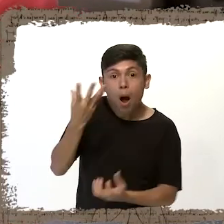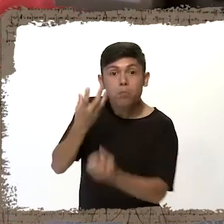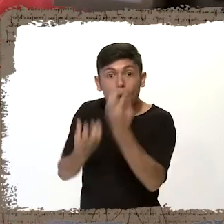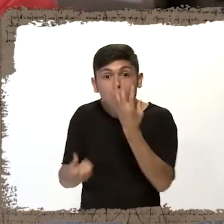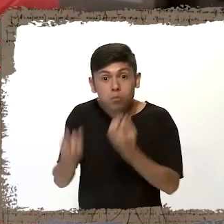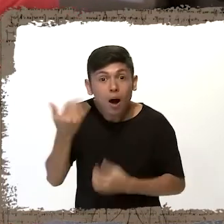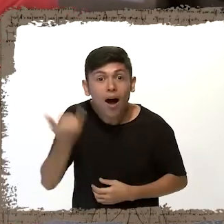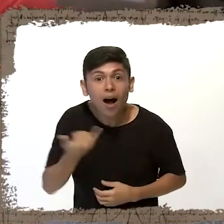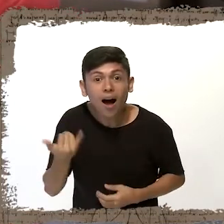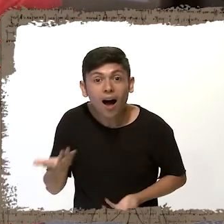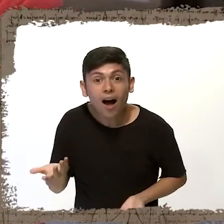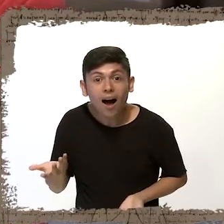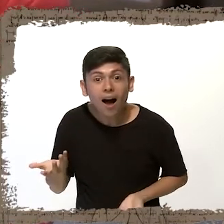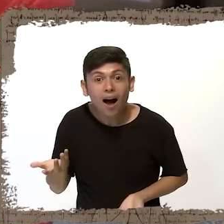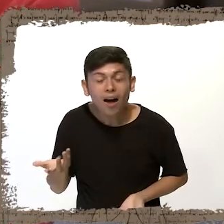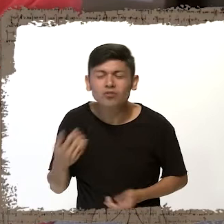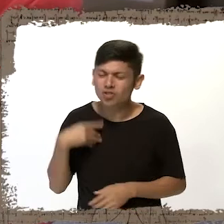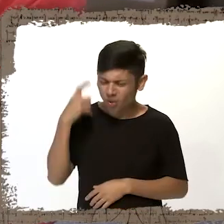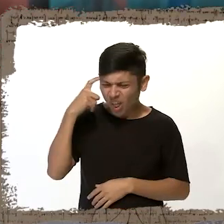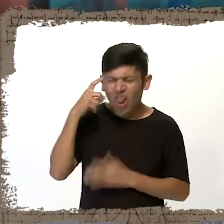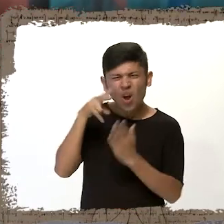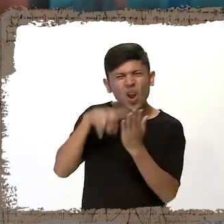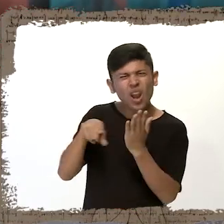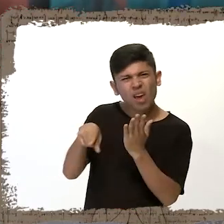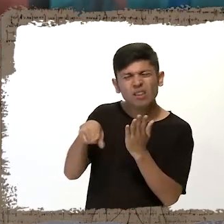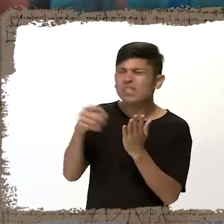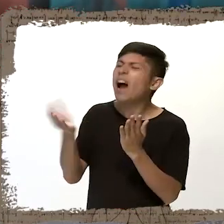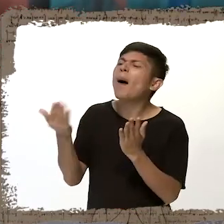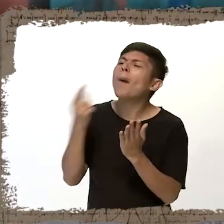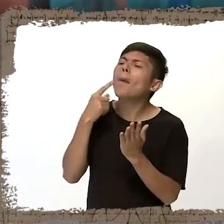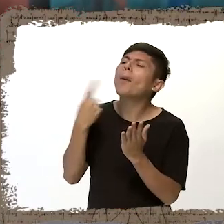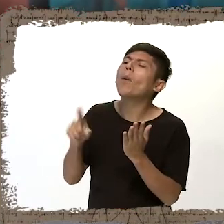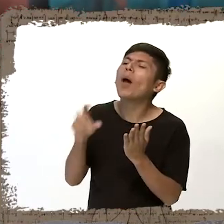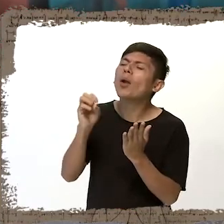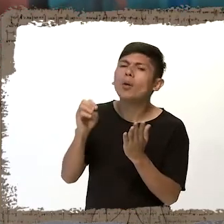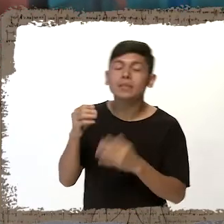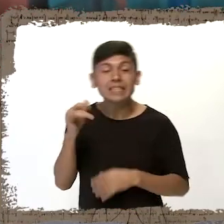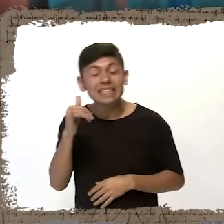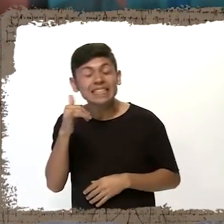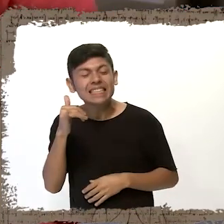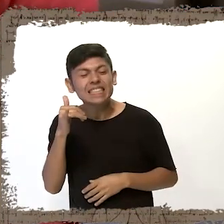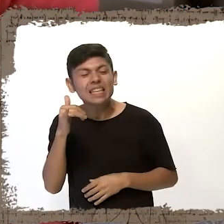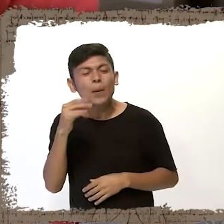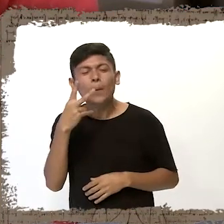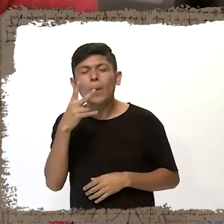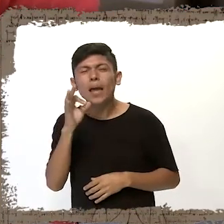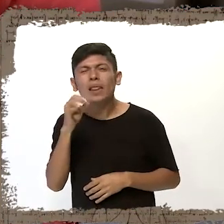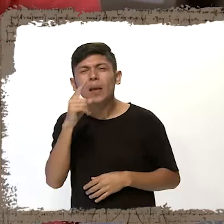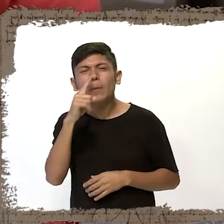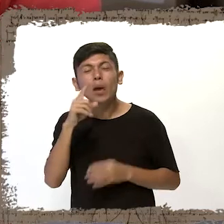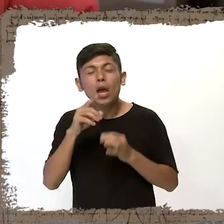hechos de las historias se hicieron realidad. Yo creo que leí algo de él. A ver, nómbrame alguna novela. Sí,